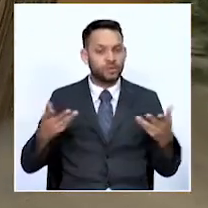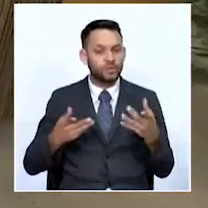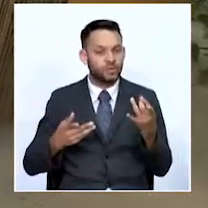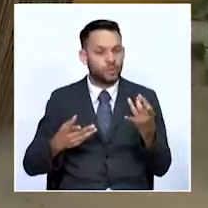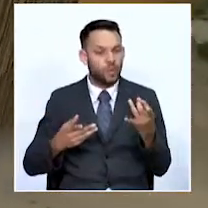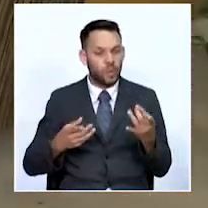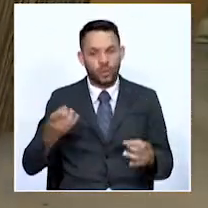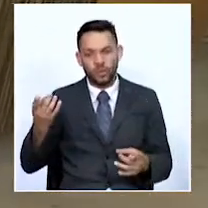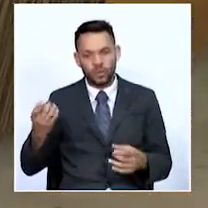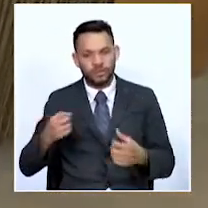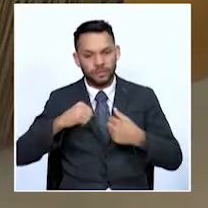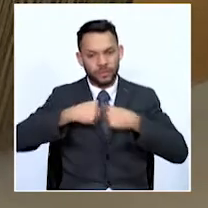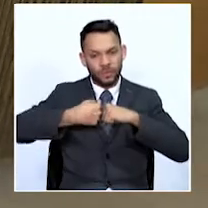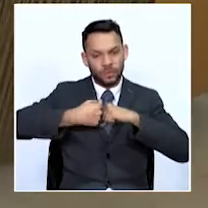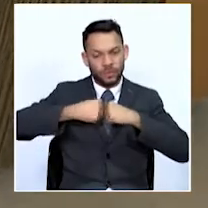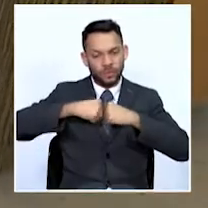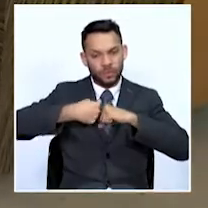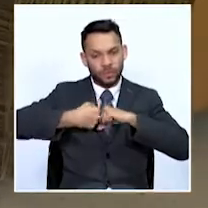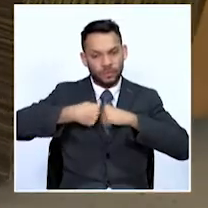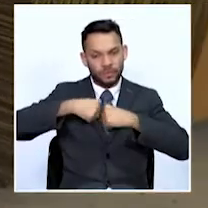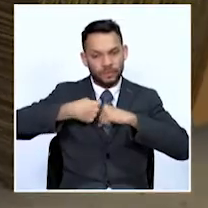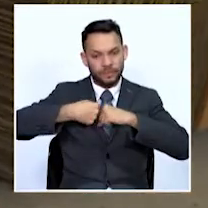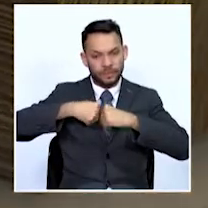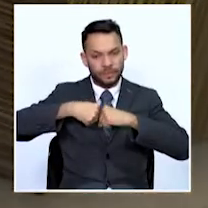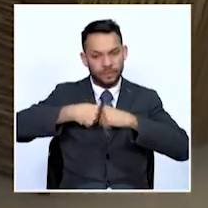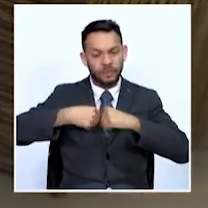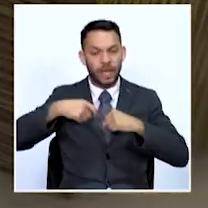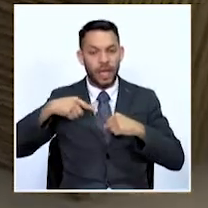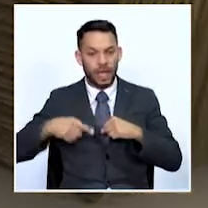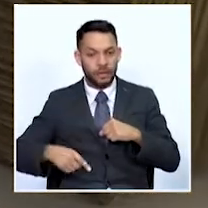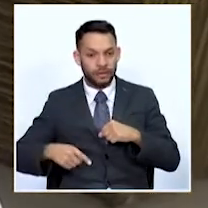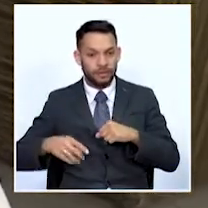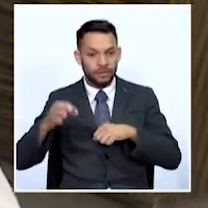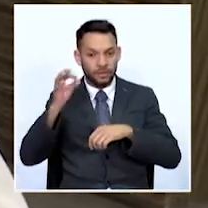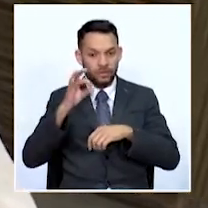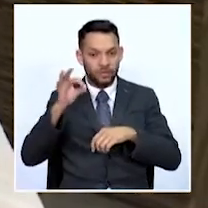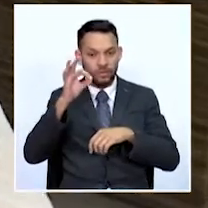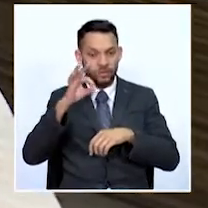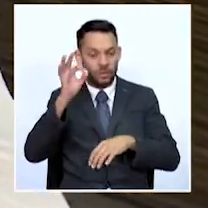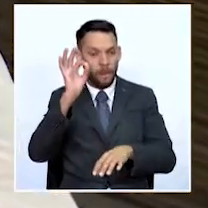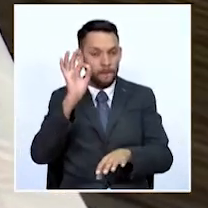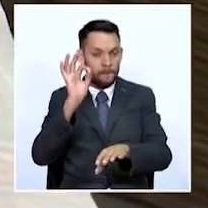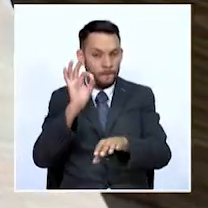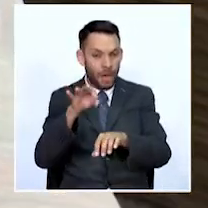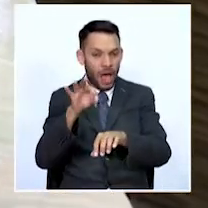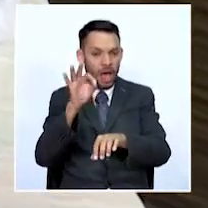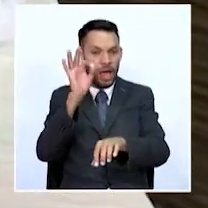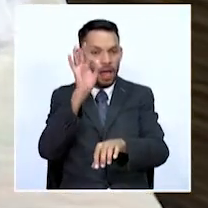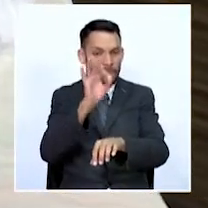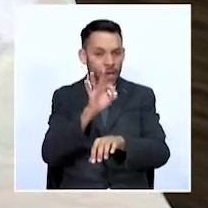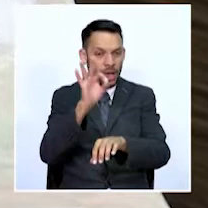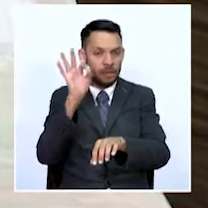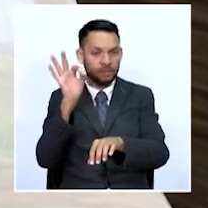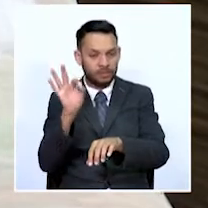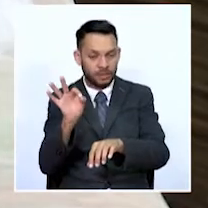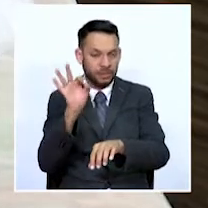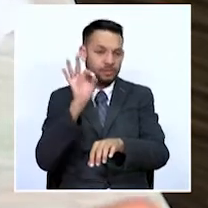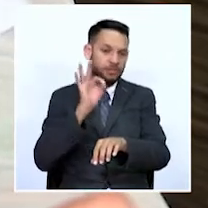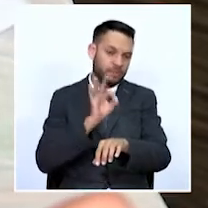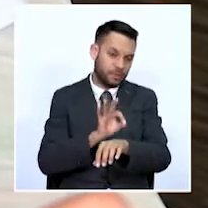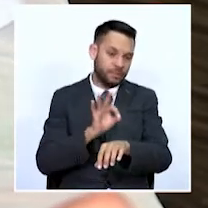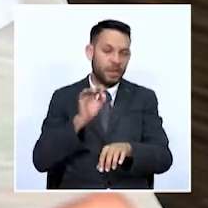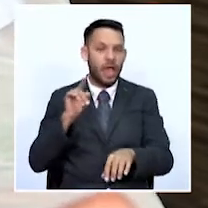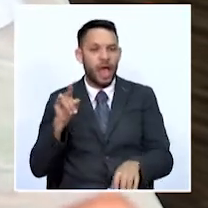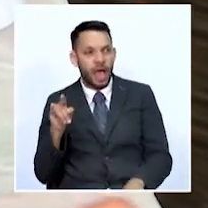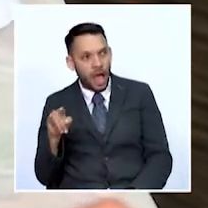las rodillas, entonces se colocan unas pápulas de terapia neural que obviamente generan